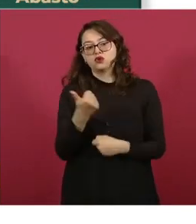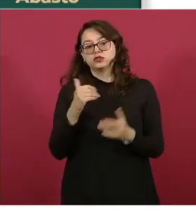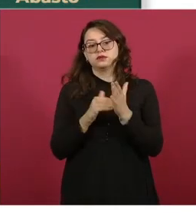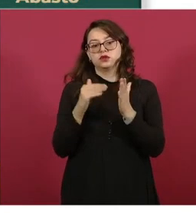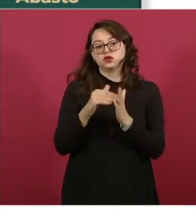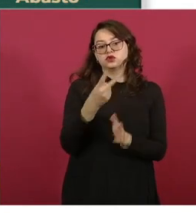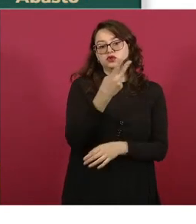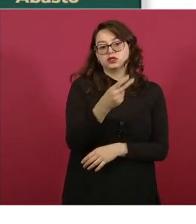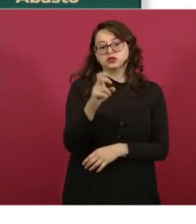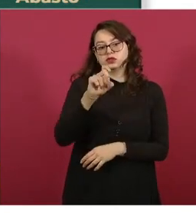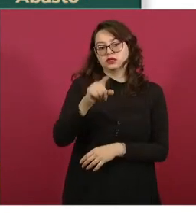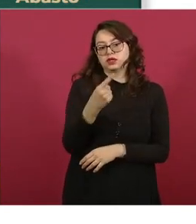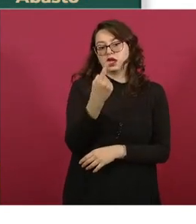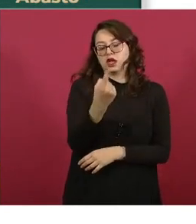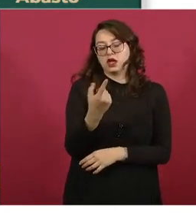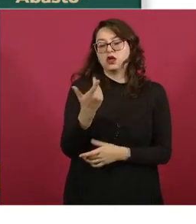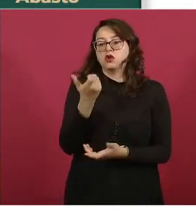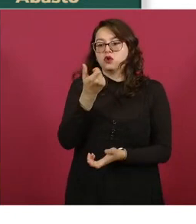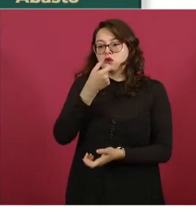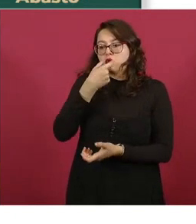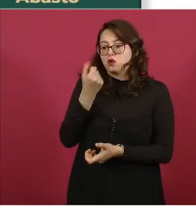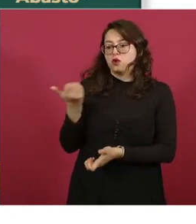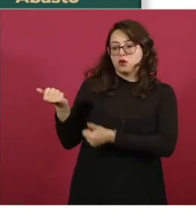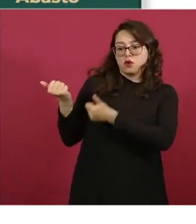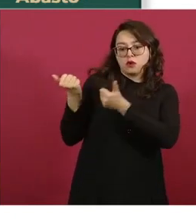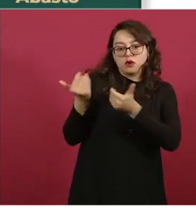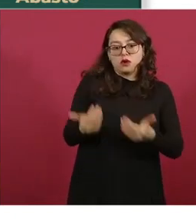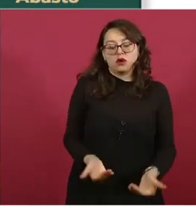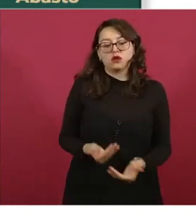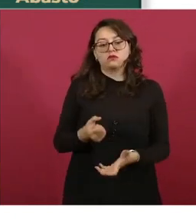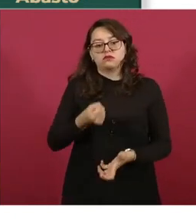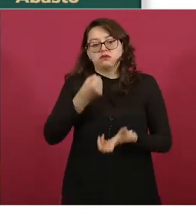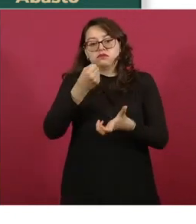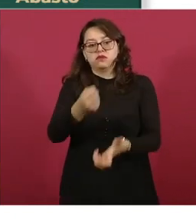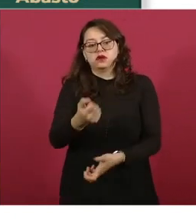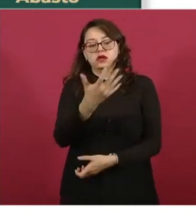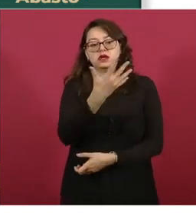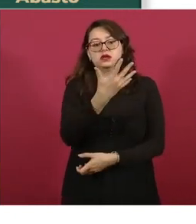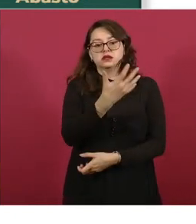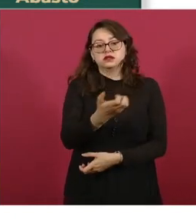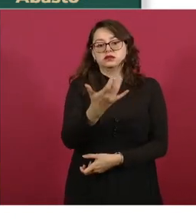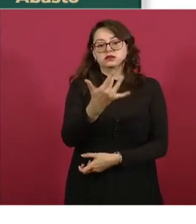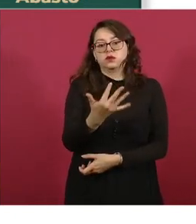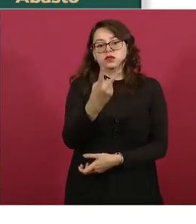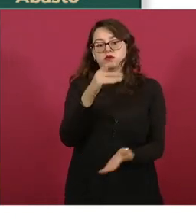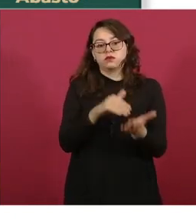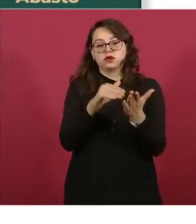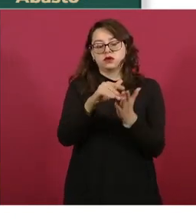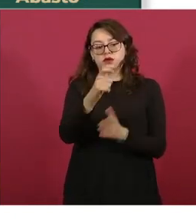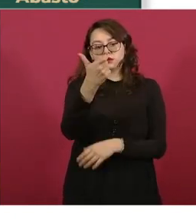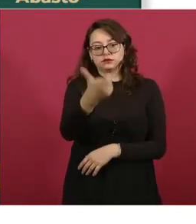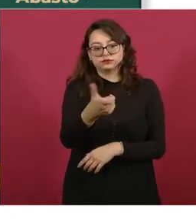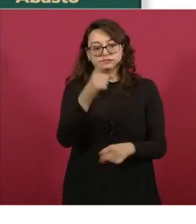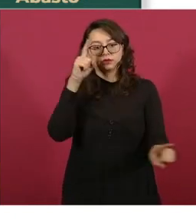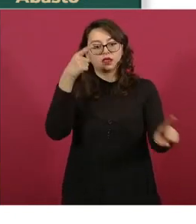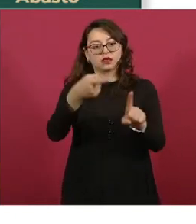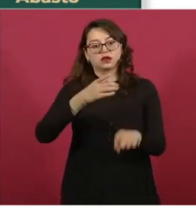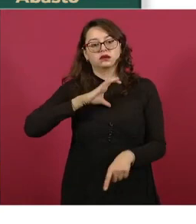de 522 millones de pesos en compra de medicamentos en Campeche. También se han brindado